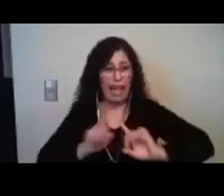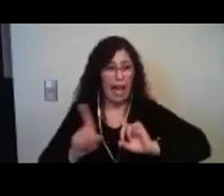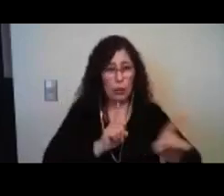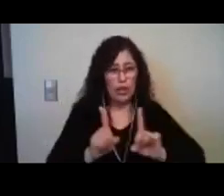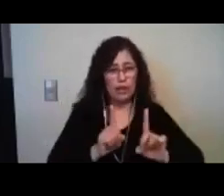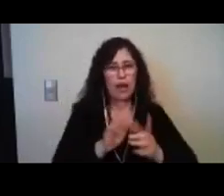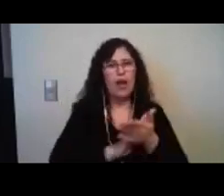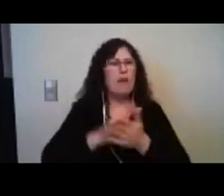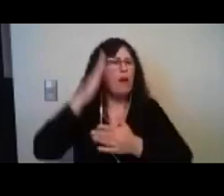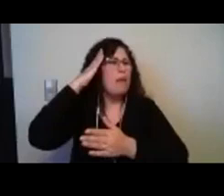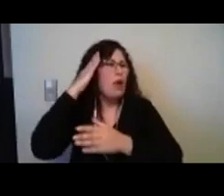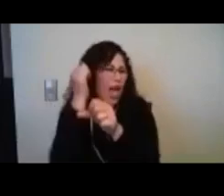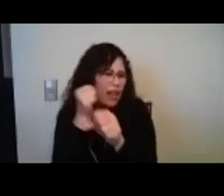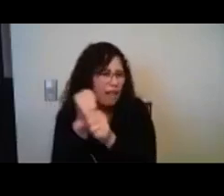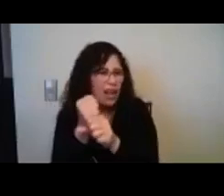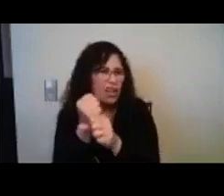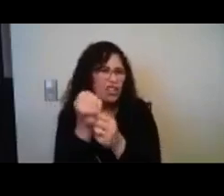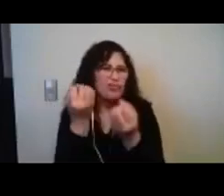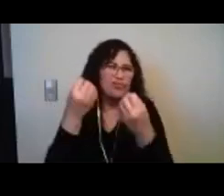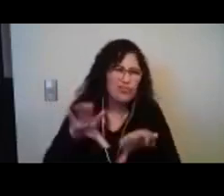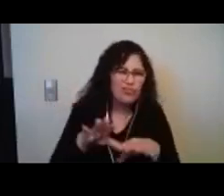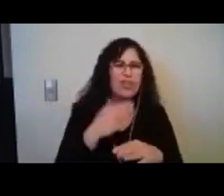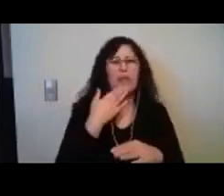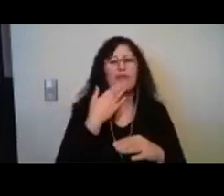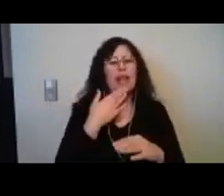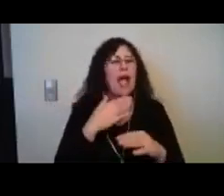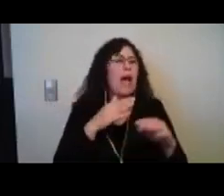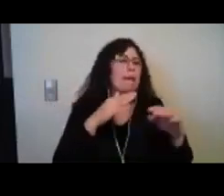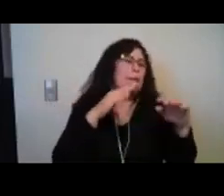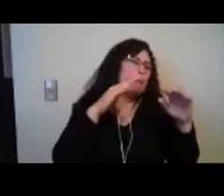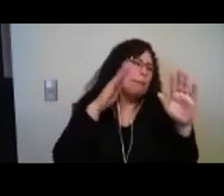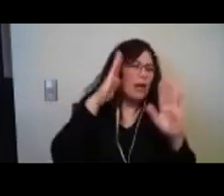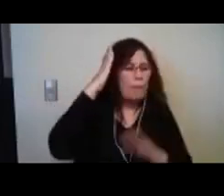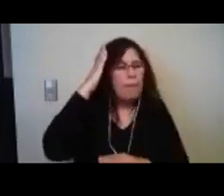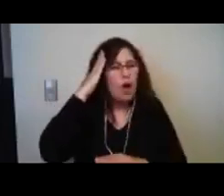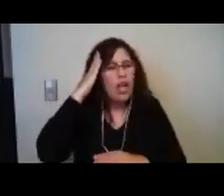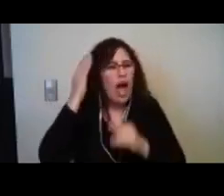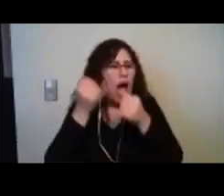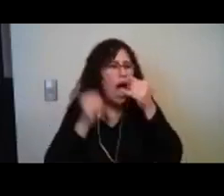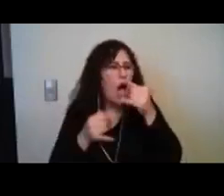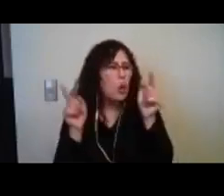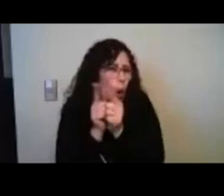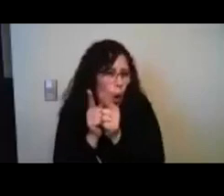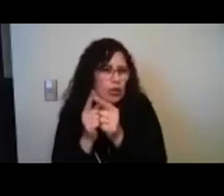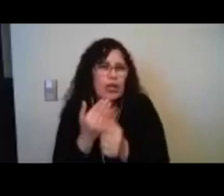memoria de trabajo, memoria reciente, ¿ya? La capacidad que se